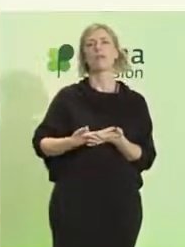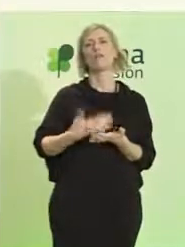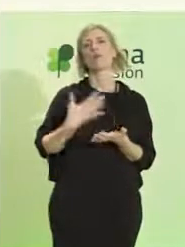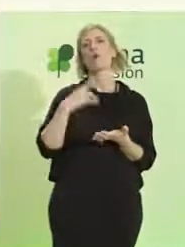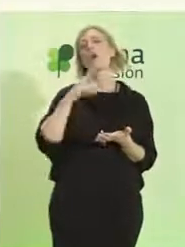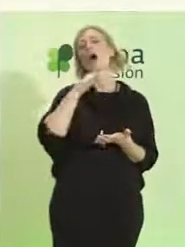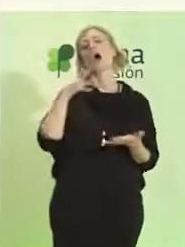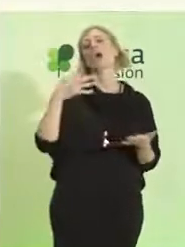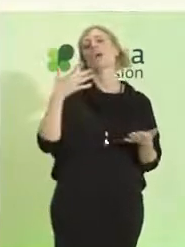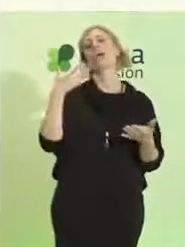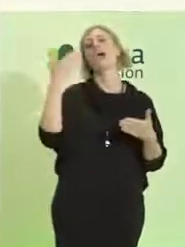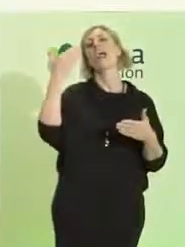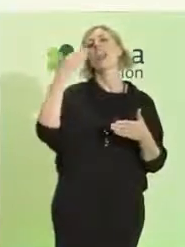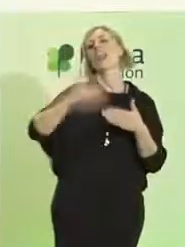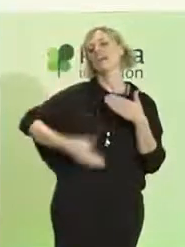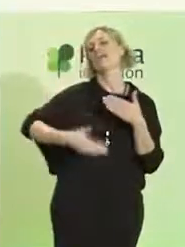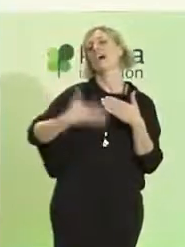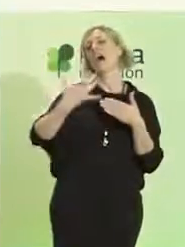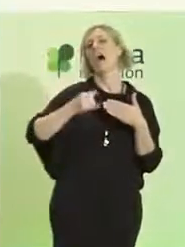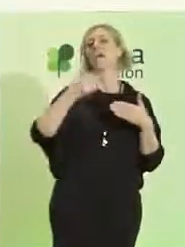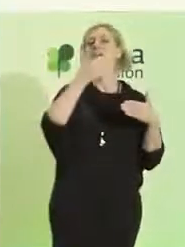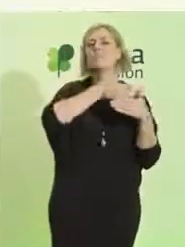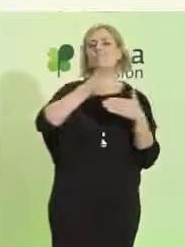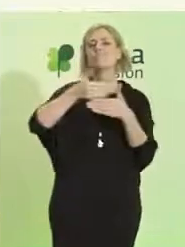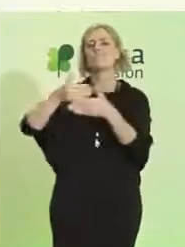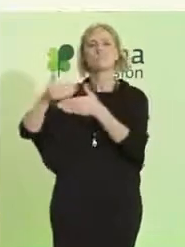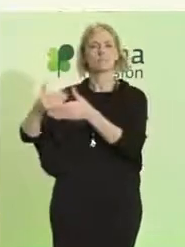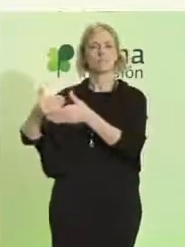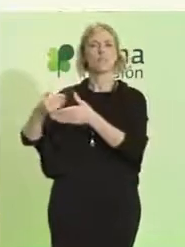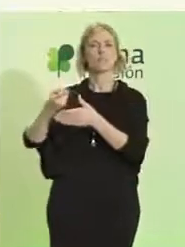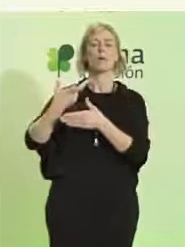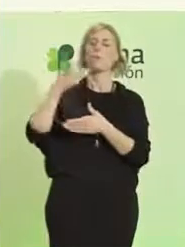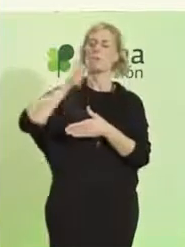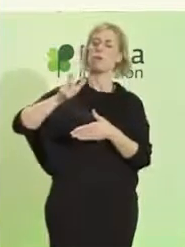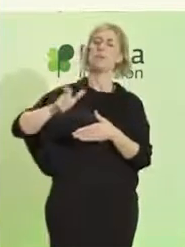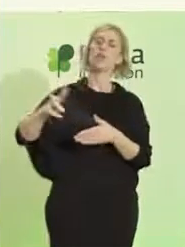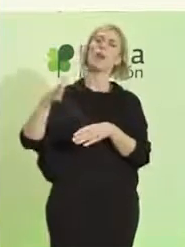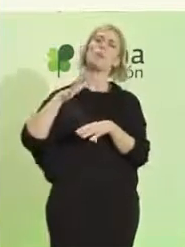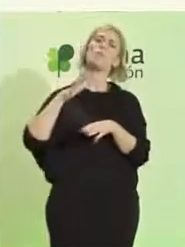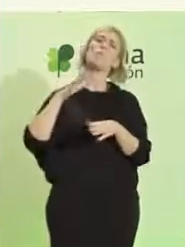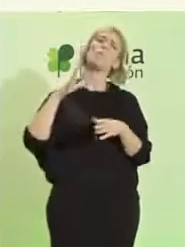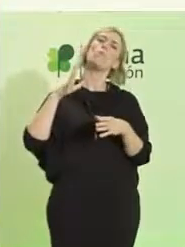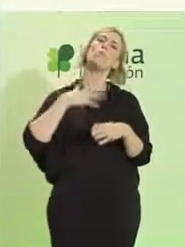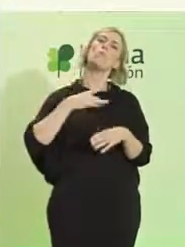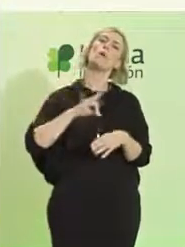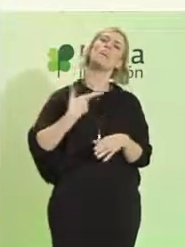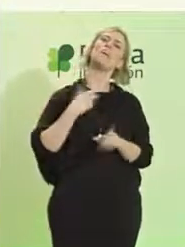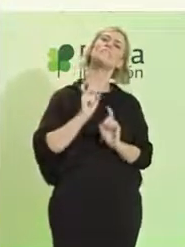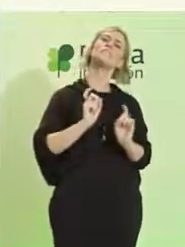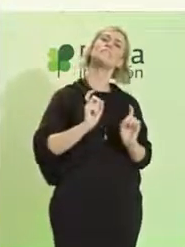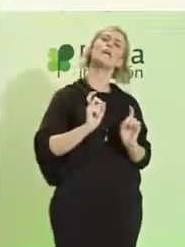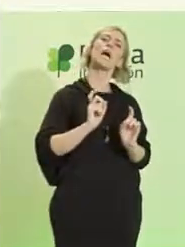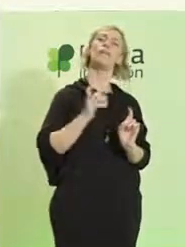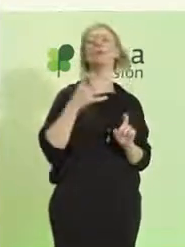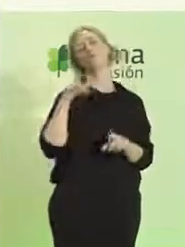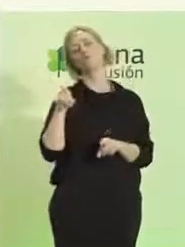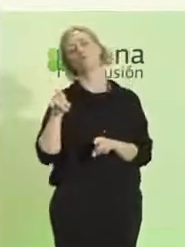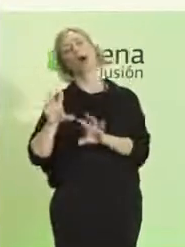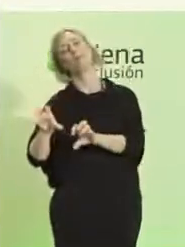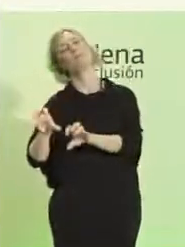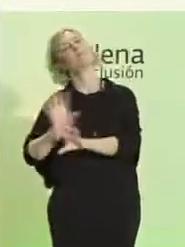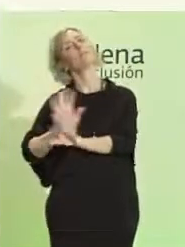Y con ciertos privilegios de personas que sí que han podido acceder a esos saberes. Yo no, reconozco que cuando hablé con Valentina y cuando hablé con